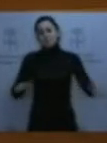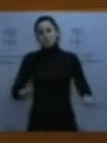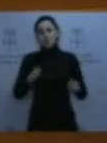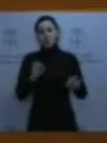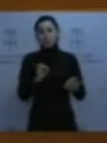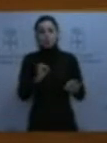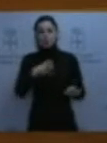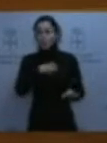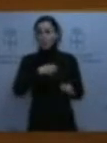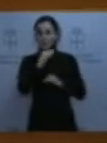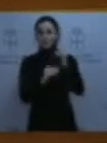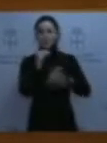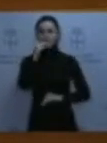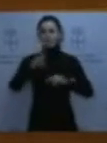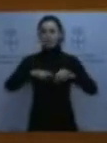Principado de Asturias.